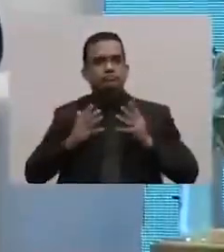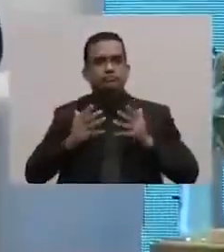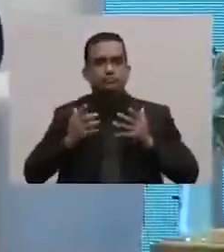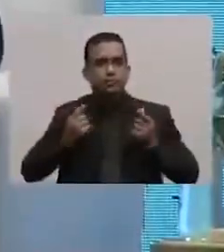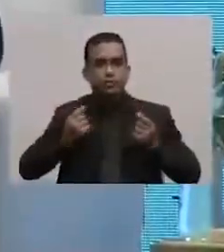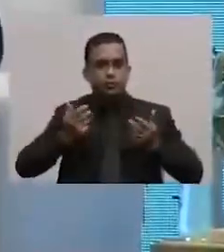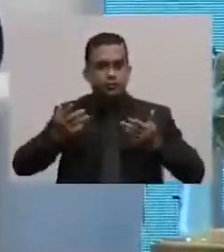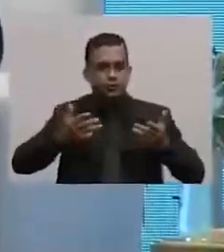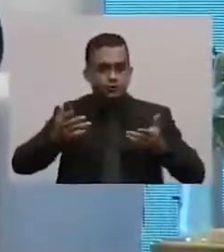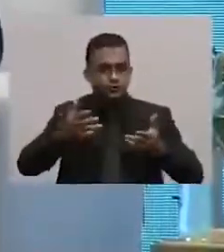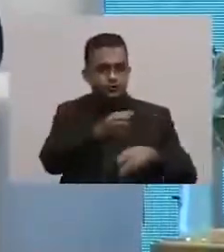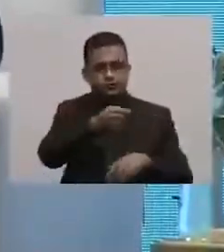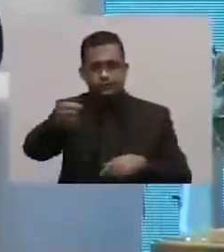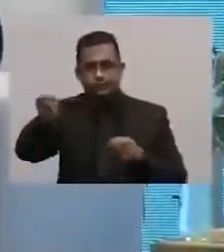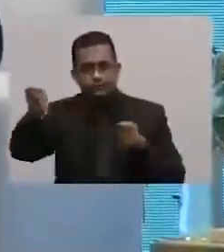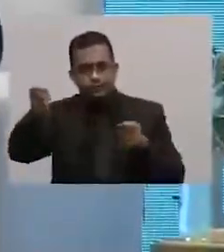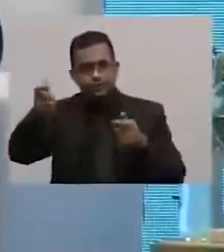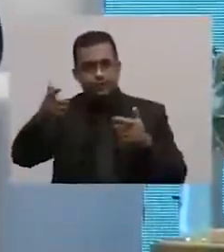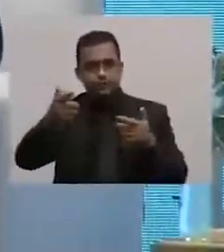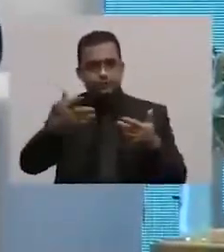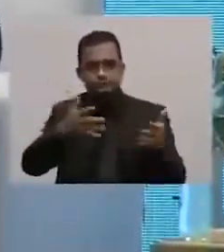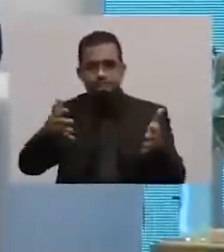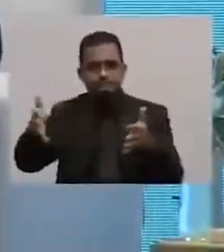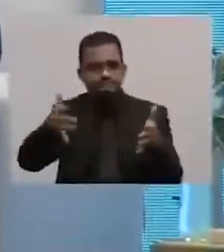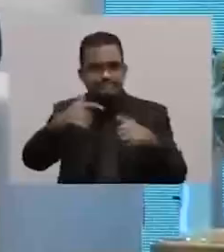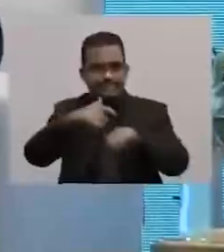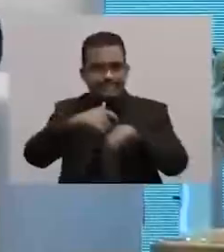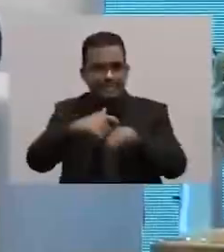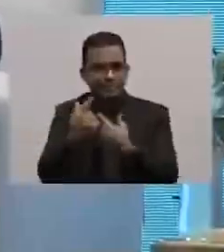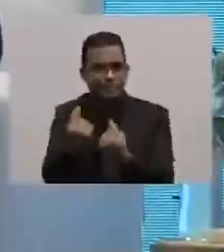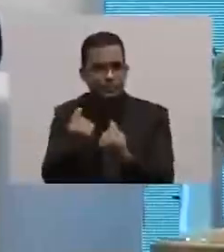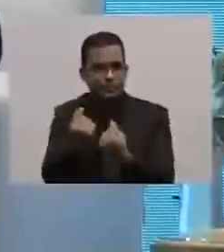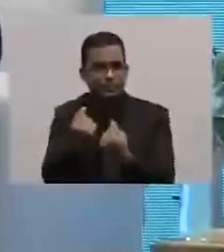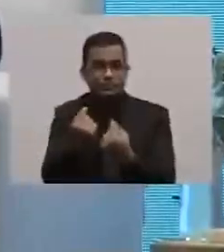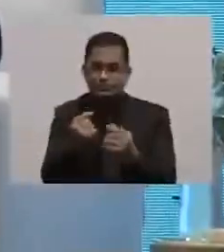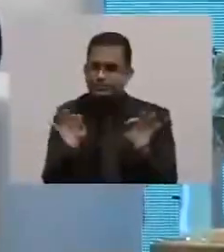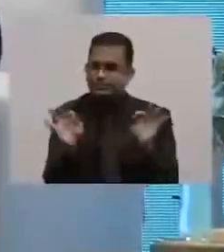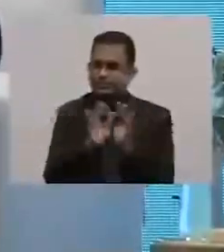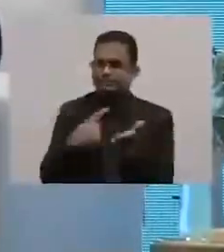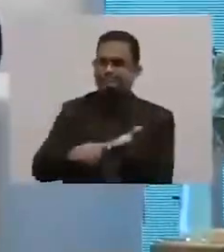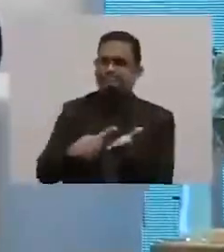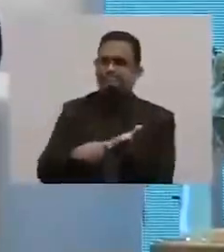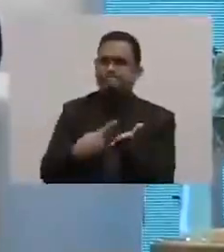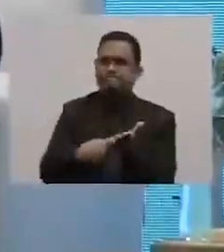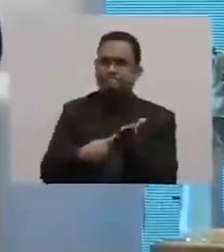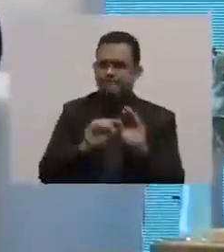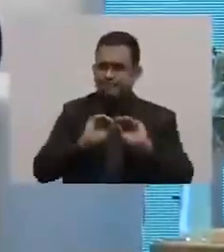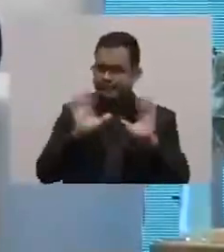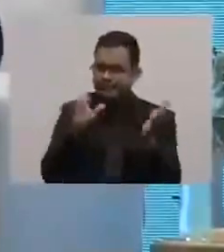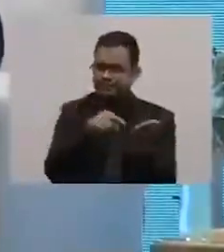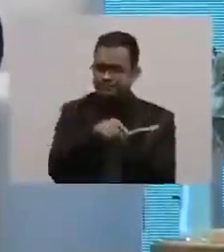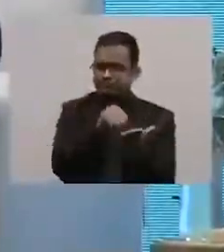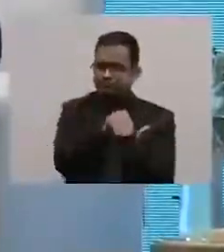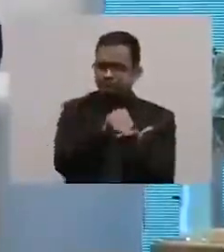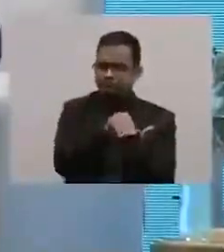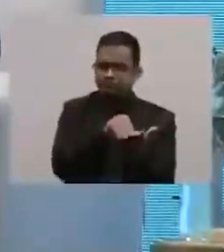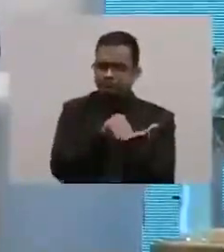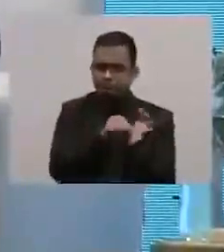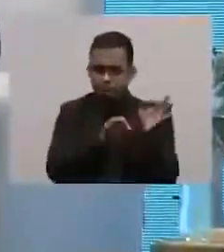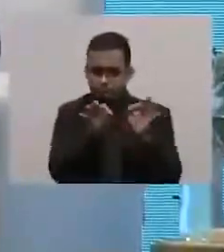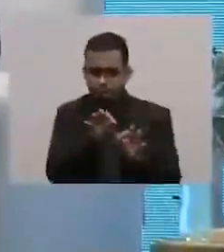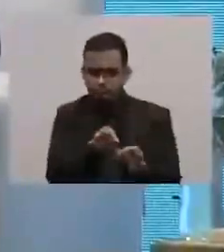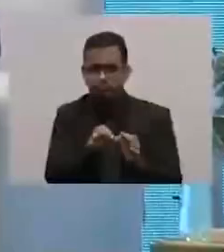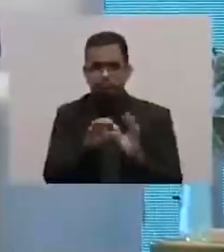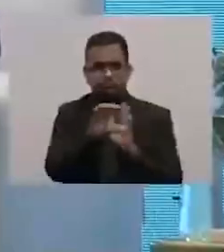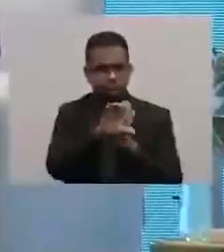otro procedimiento constitucional para restablecerlo. Yo creo que esos son mecanismos que tenemos que tenerlos claros en nuestras leyes y en